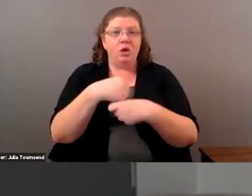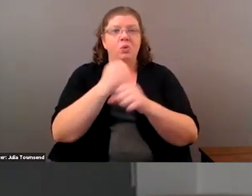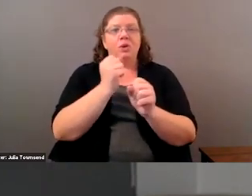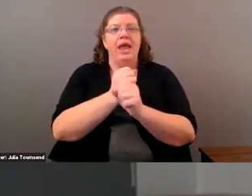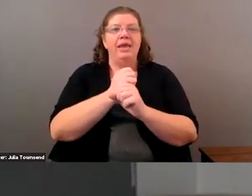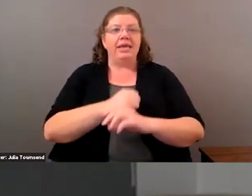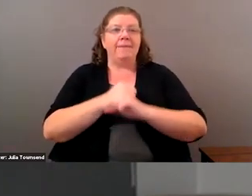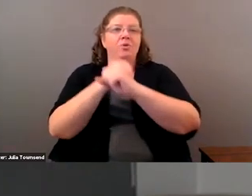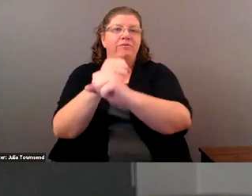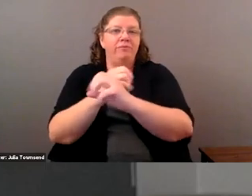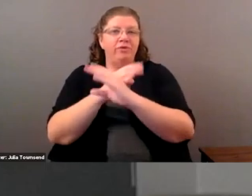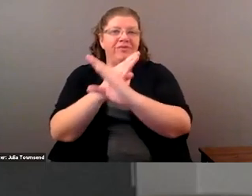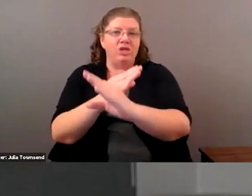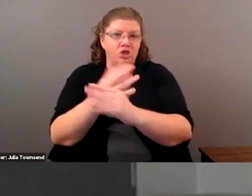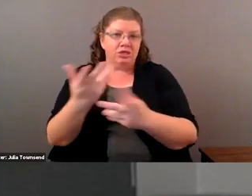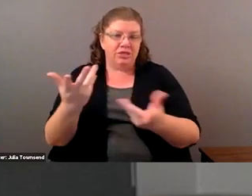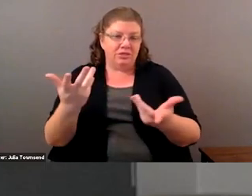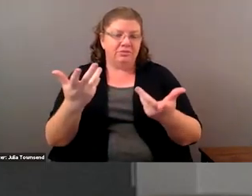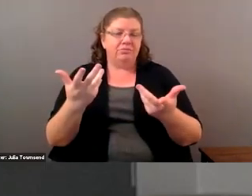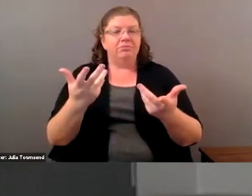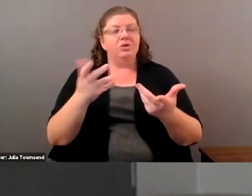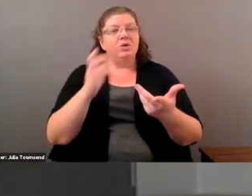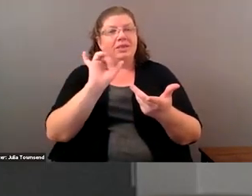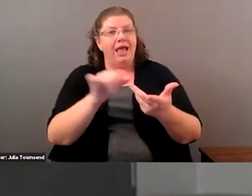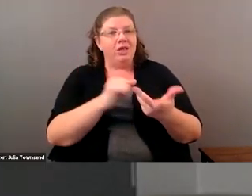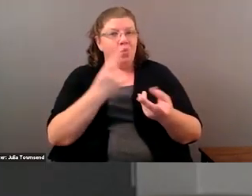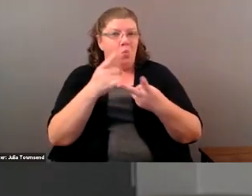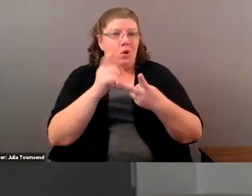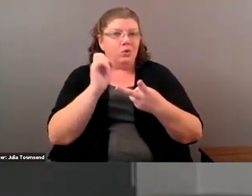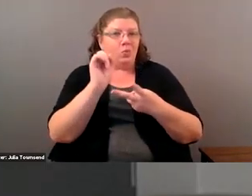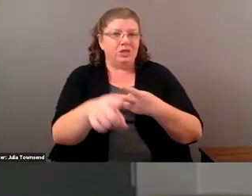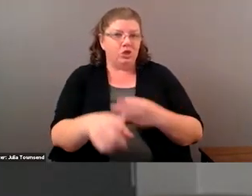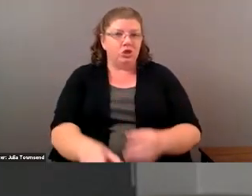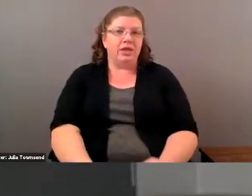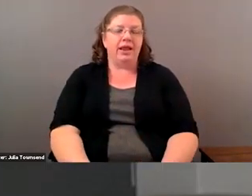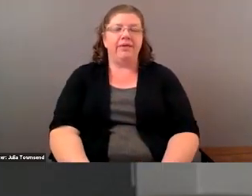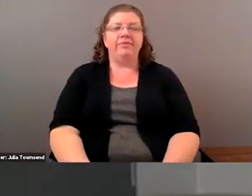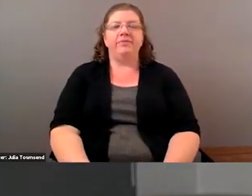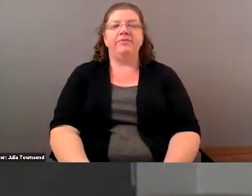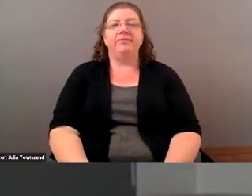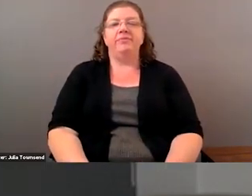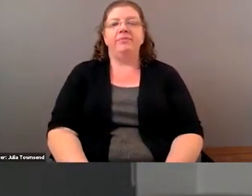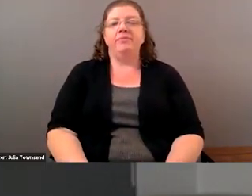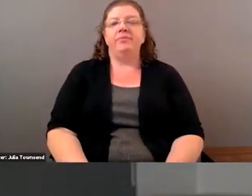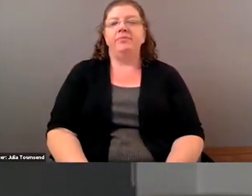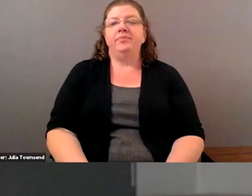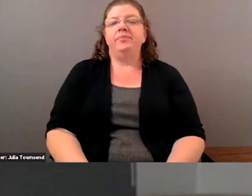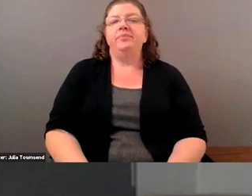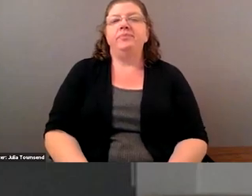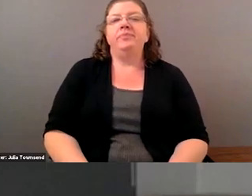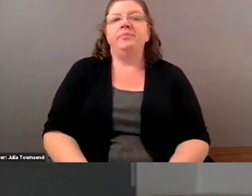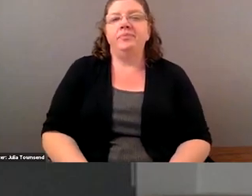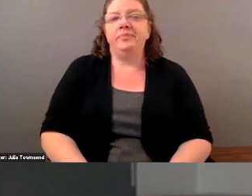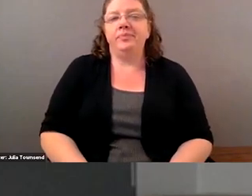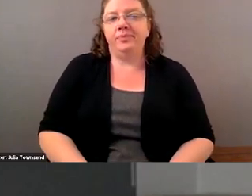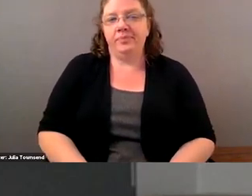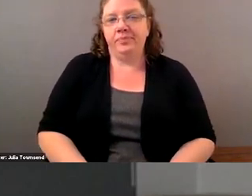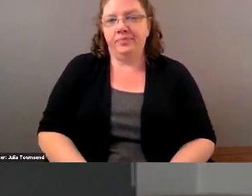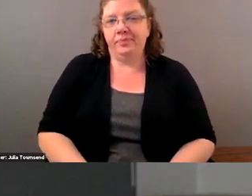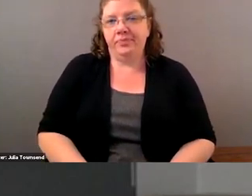como en lugar de sistemas de intervención estamos creando sistemas de prevención así que esta es una de mis preguntas o